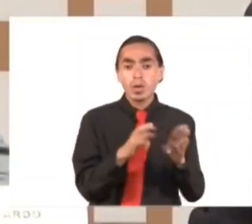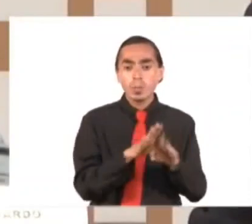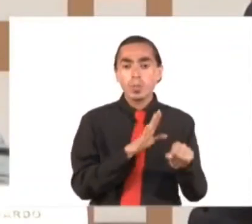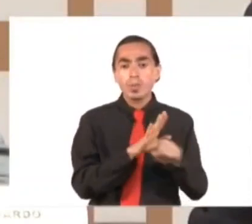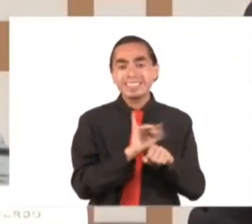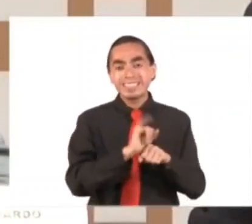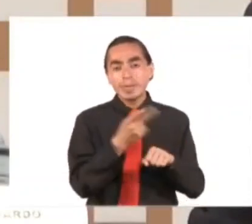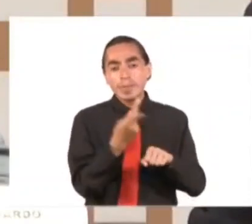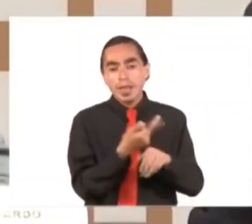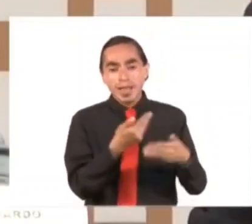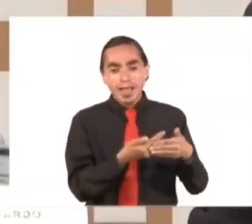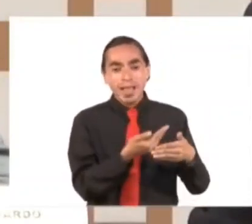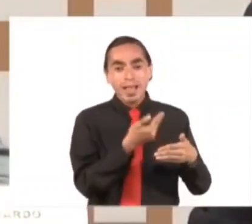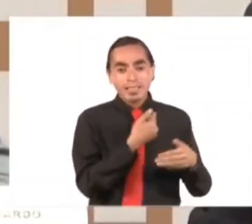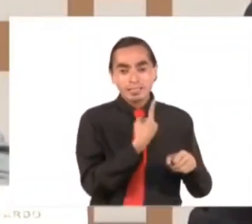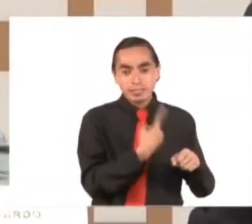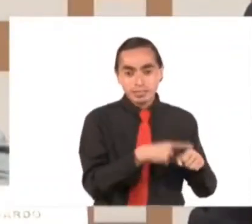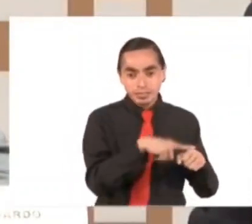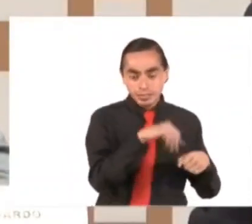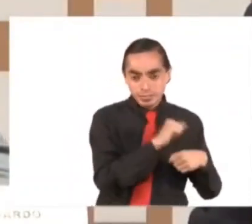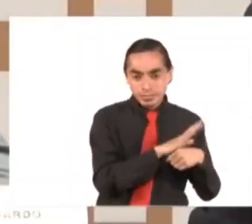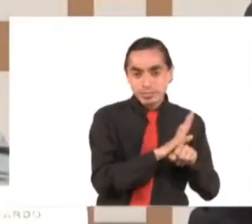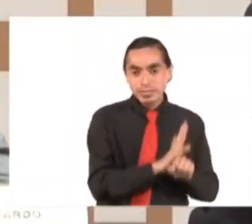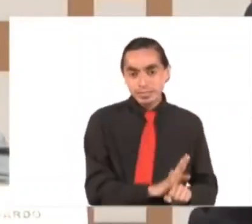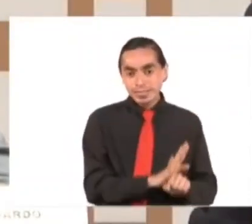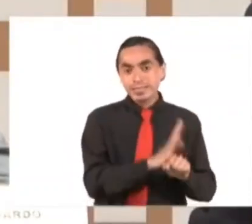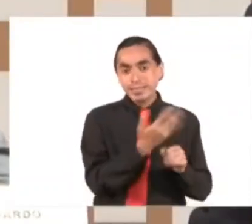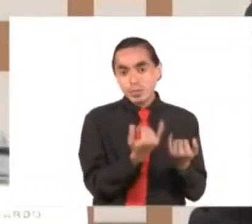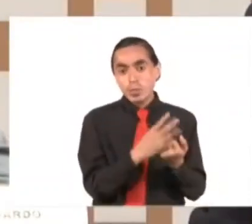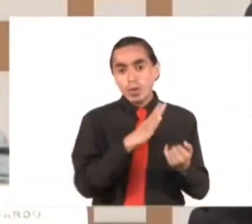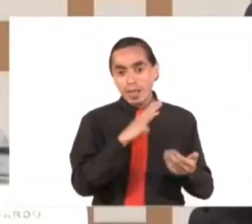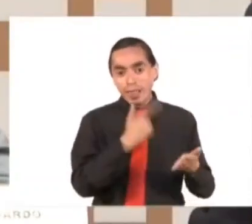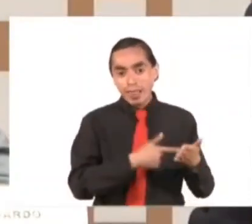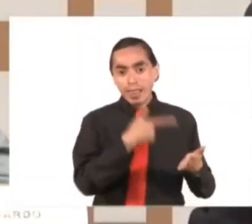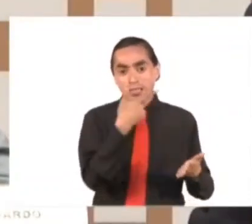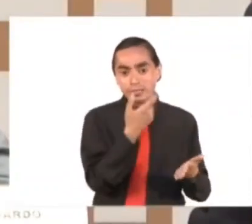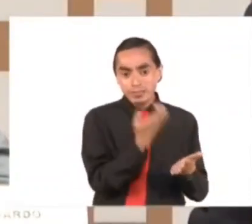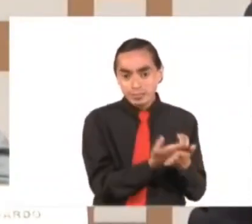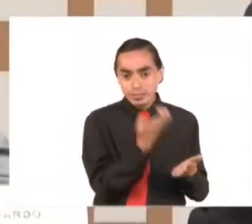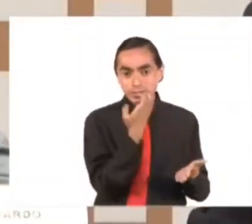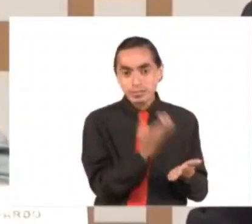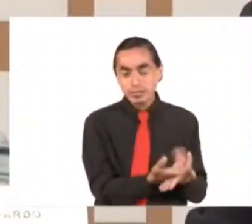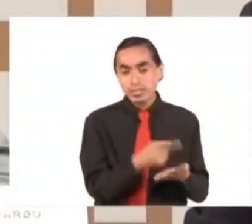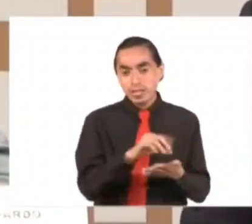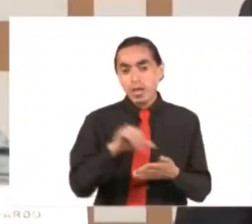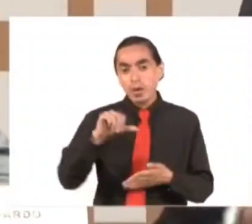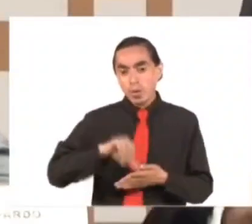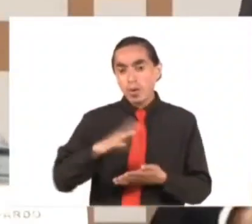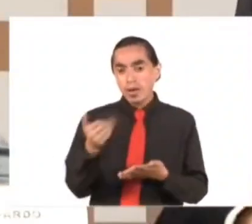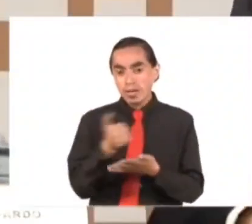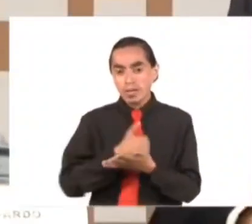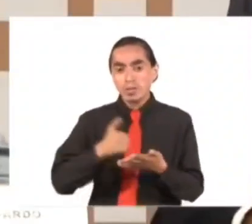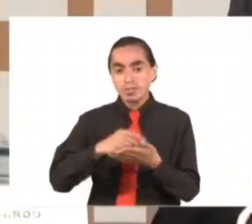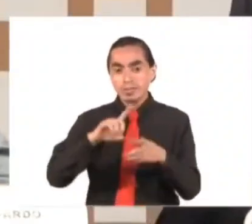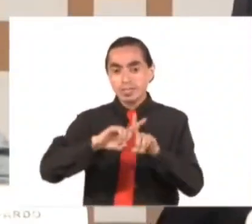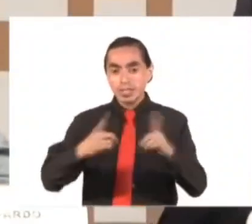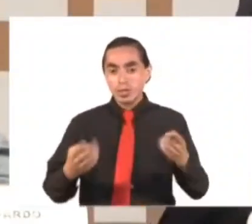enfermedad, sino la crisis económica. Hoy la ciudad pues tiene un desarrollo económico muy